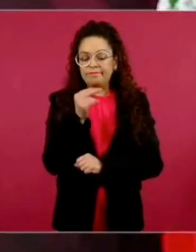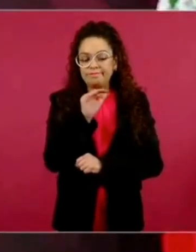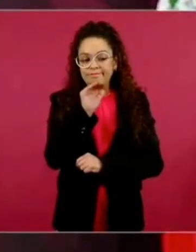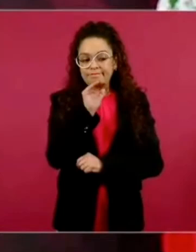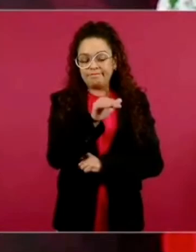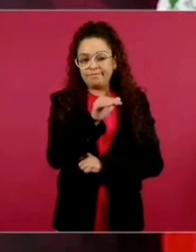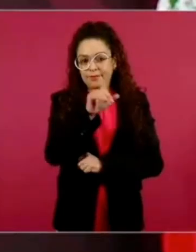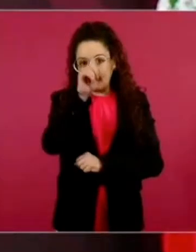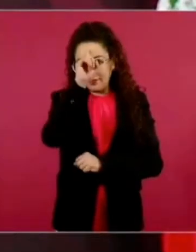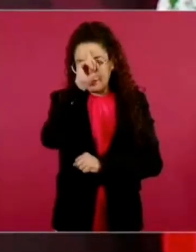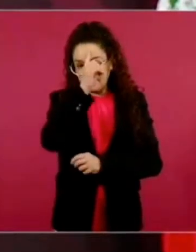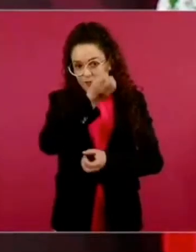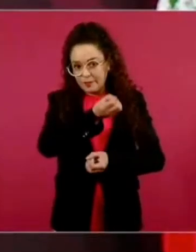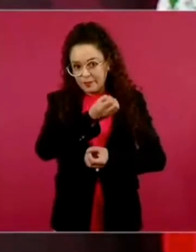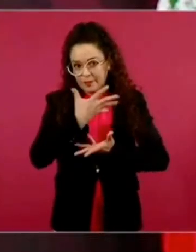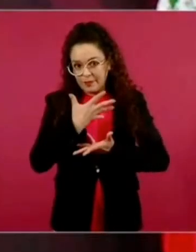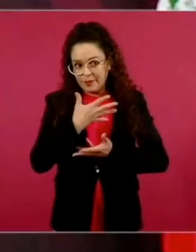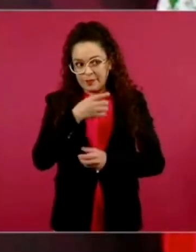Juárez.